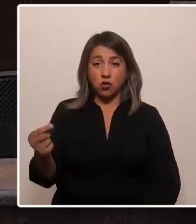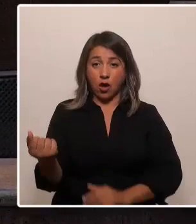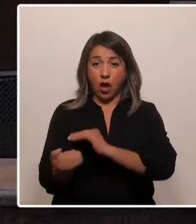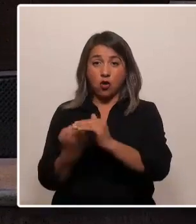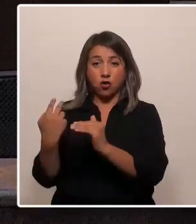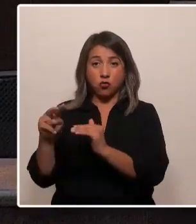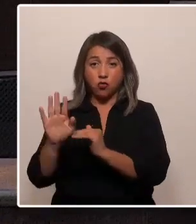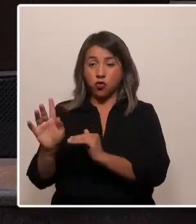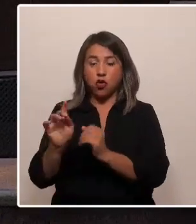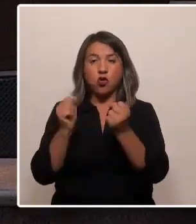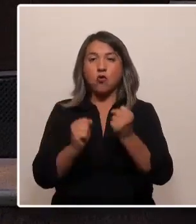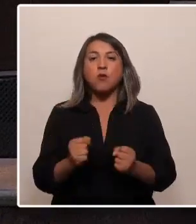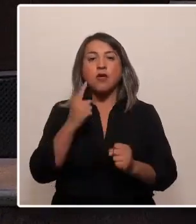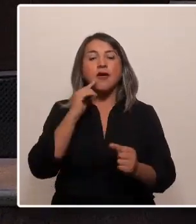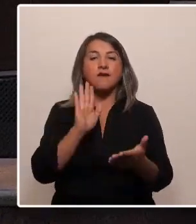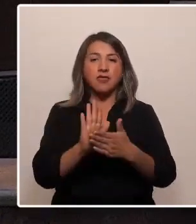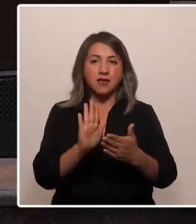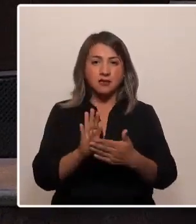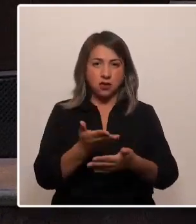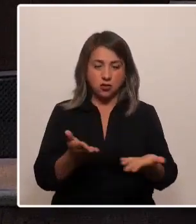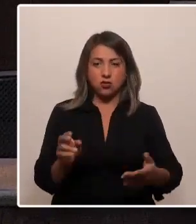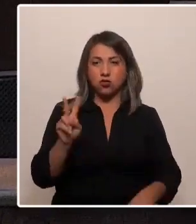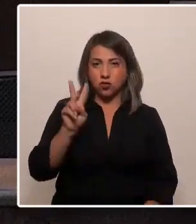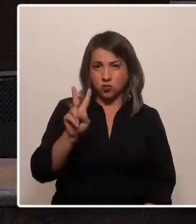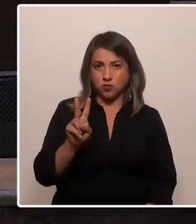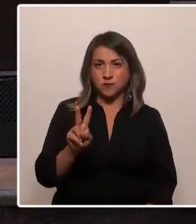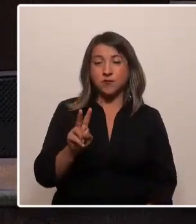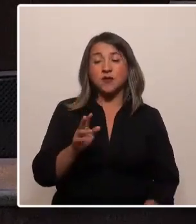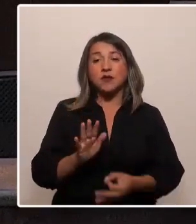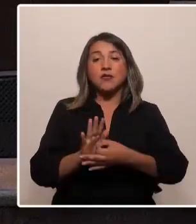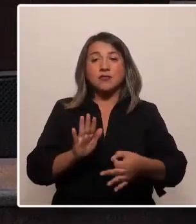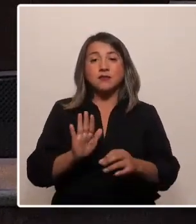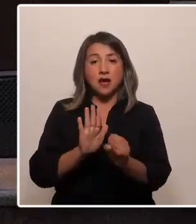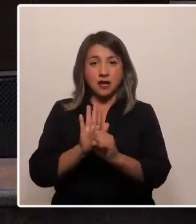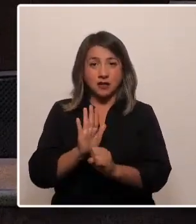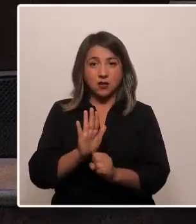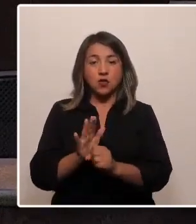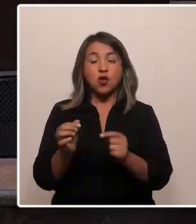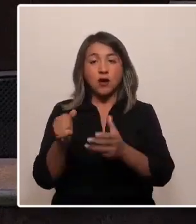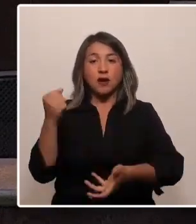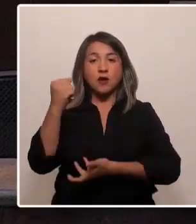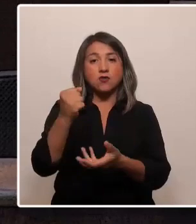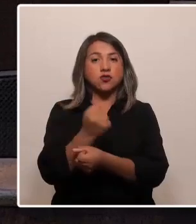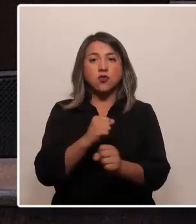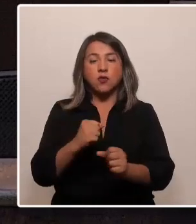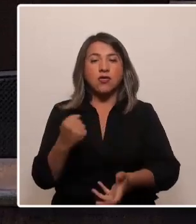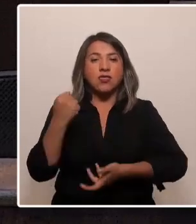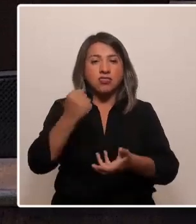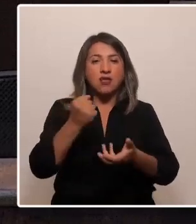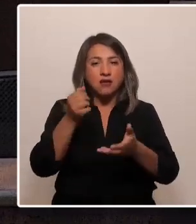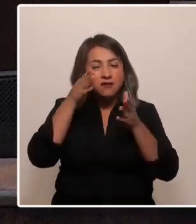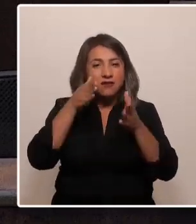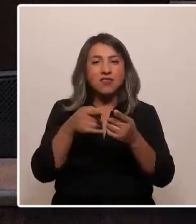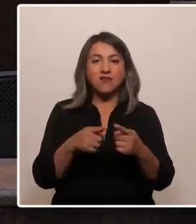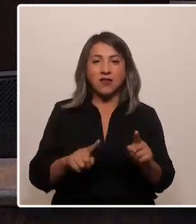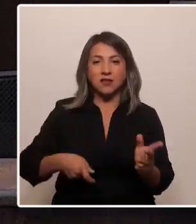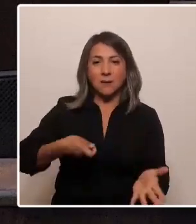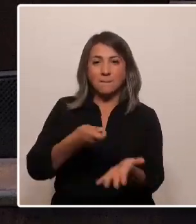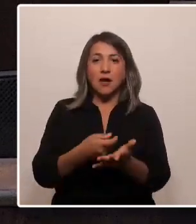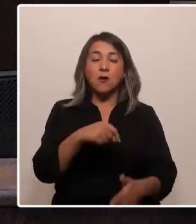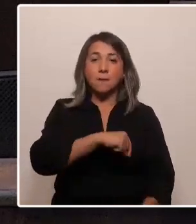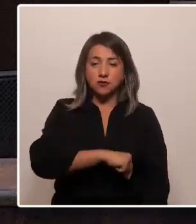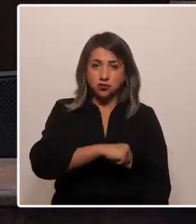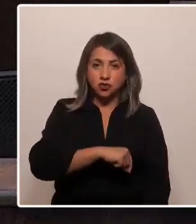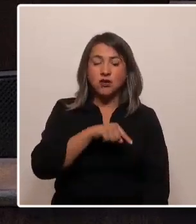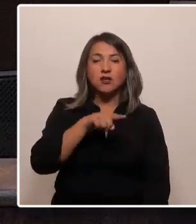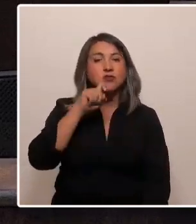podrán dejarlos en herencia. Dos, dice el artículo, los recursos no podrán ser destinados a fines distintos que el pago de pensiones.